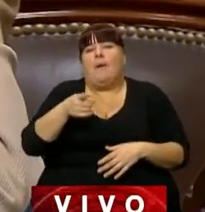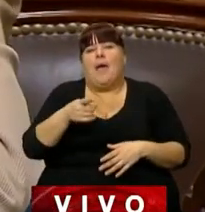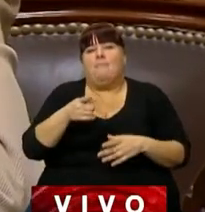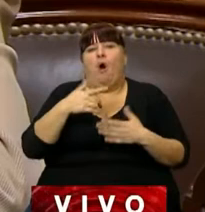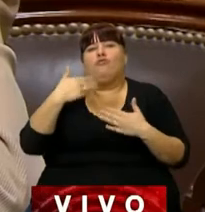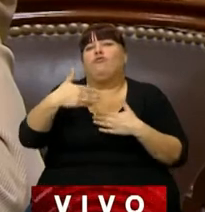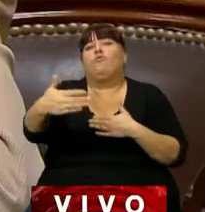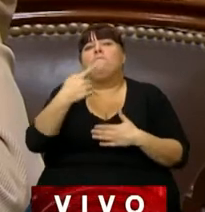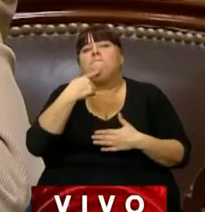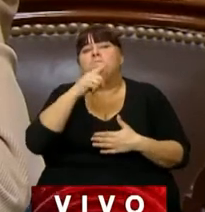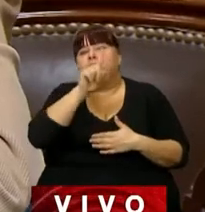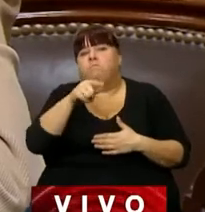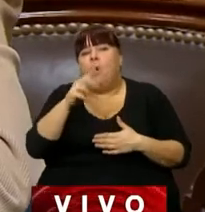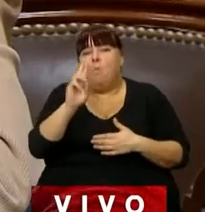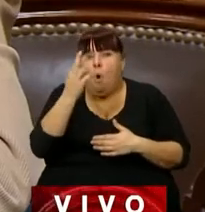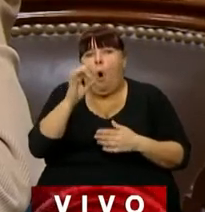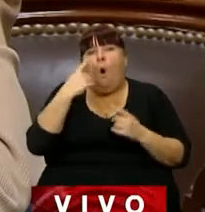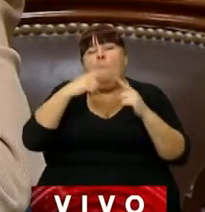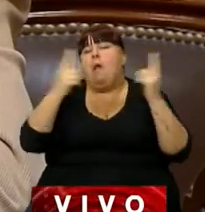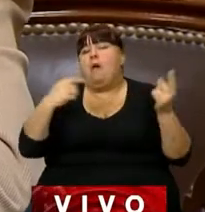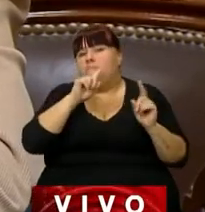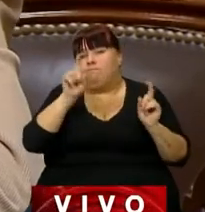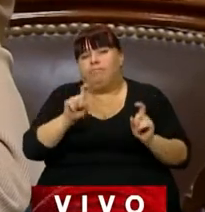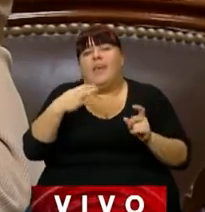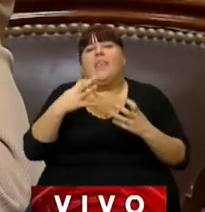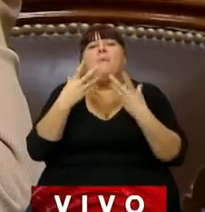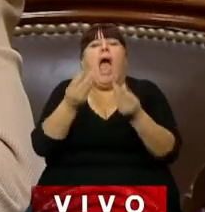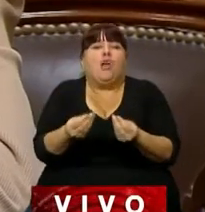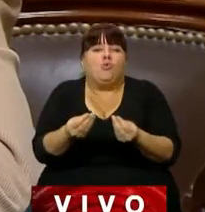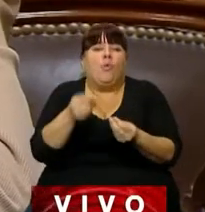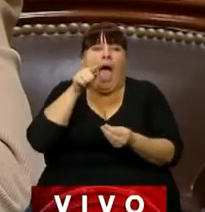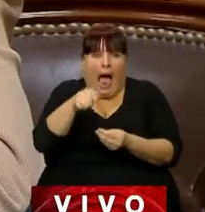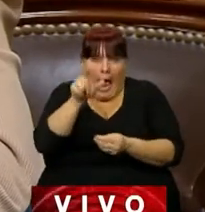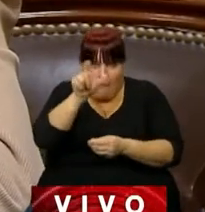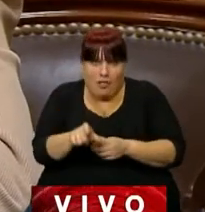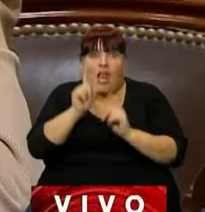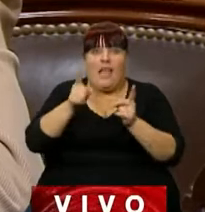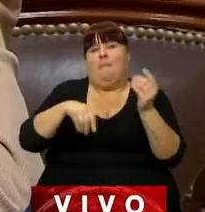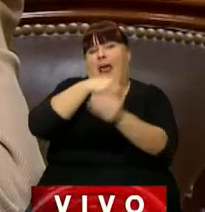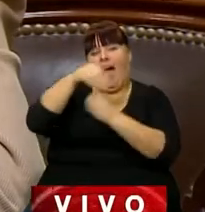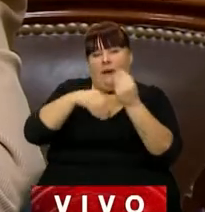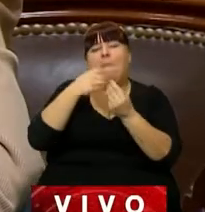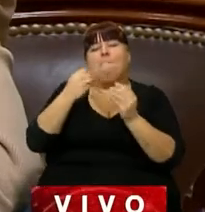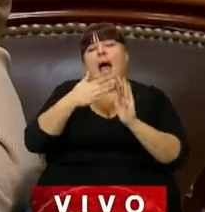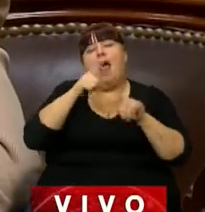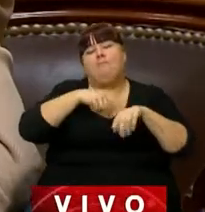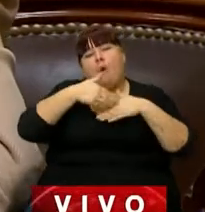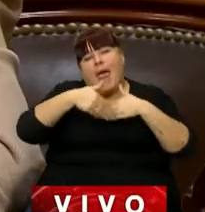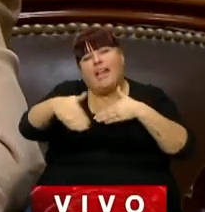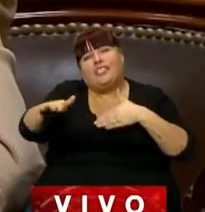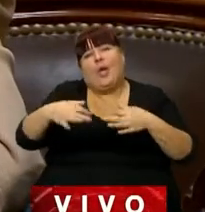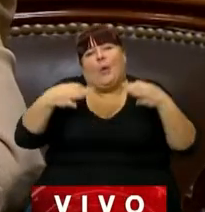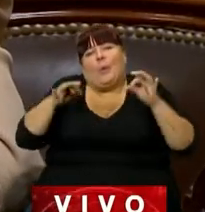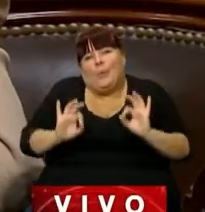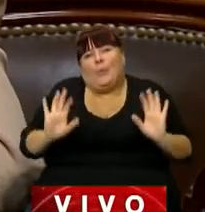un incierto futuro y que en todo caso lo que hay que ayudarlo a él y a su familia es a que puedan transcurrirlo de la mejor